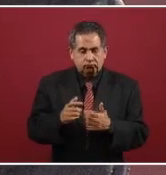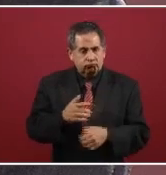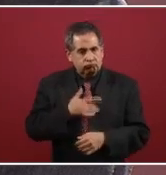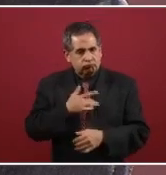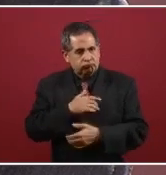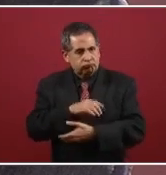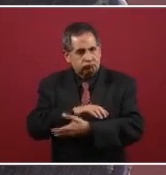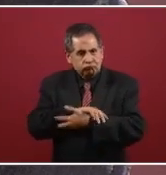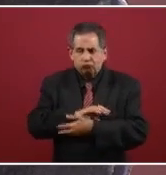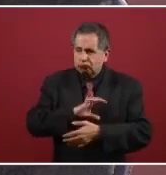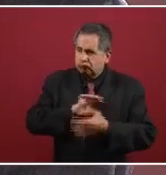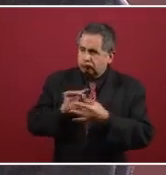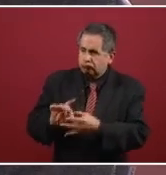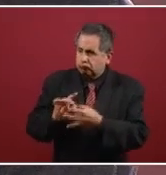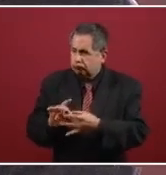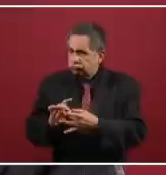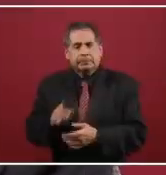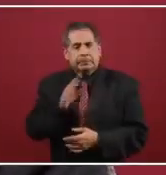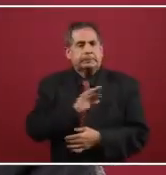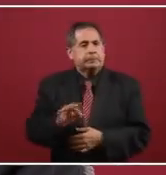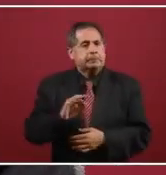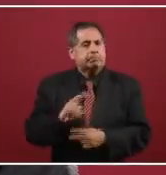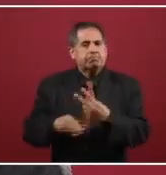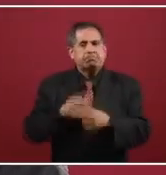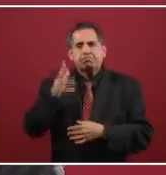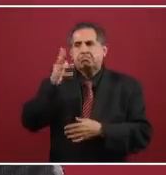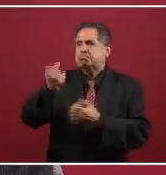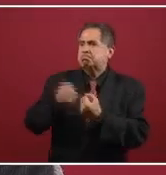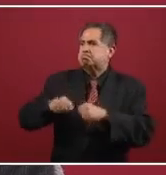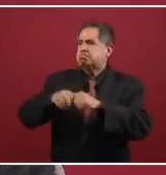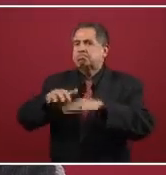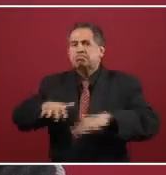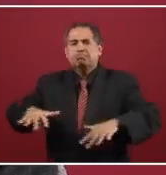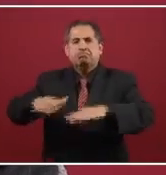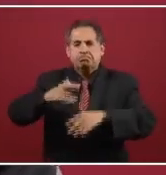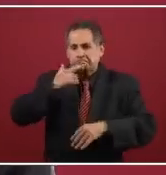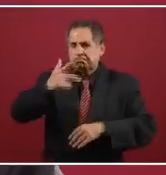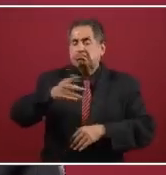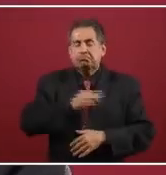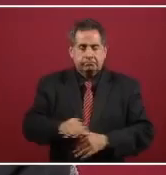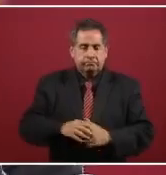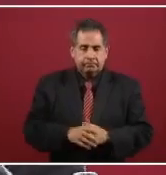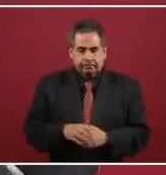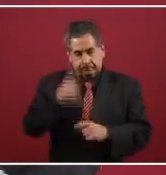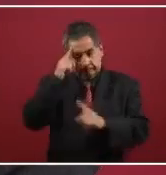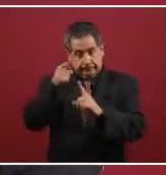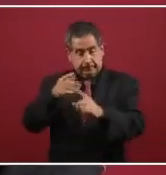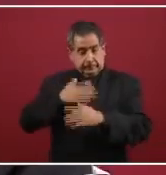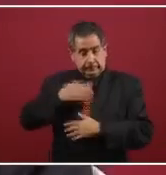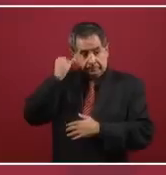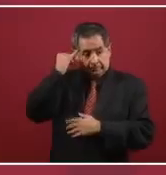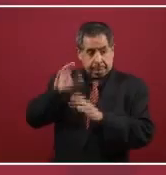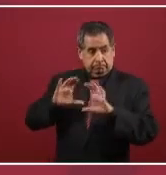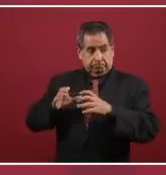fraternidad, se puede lograr una sociedad mejor. Ese es el modelo nuestro.